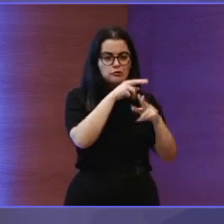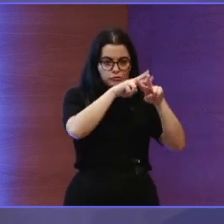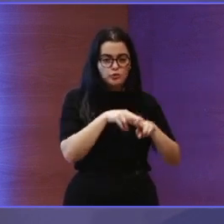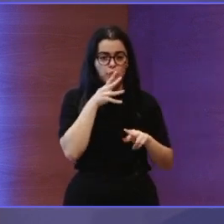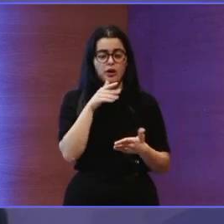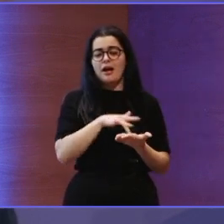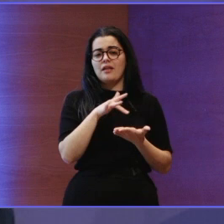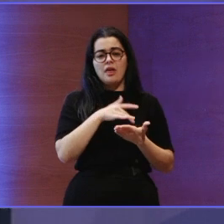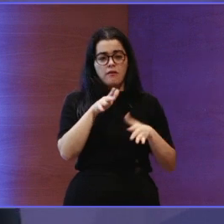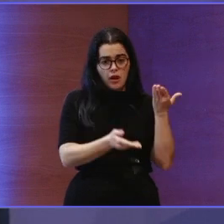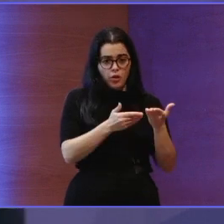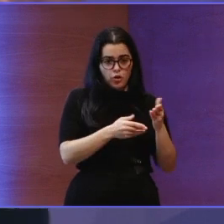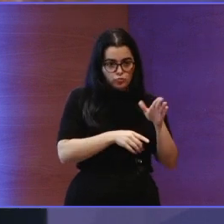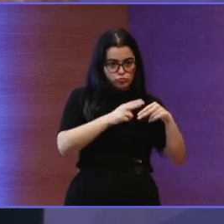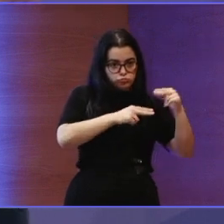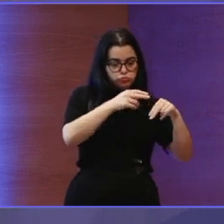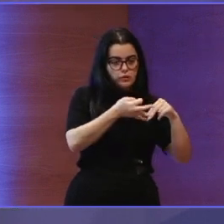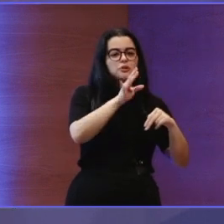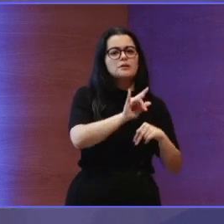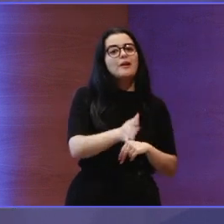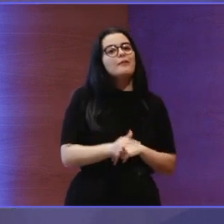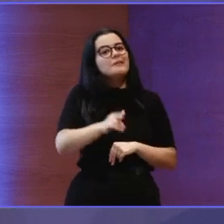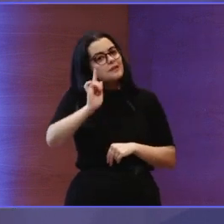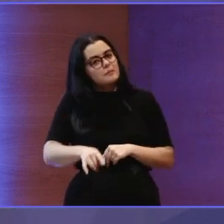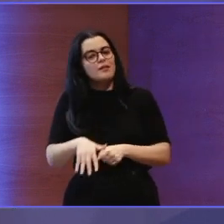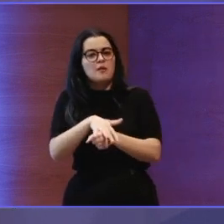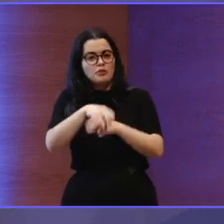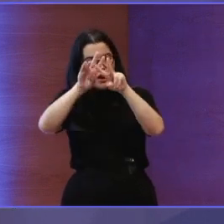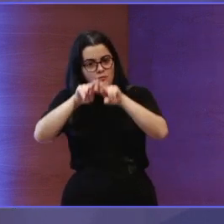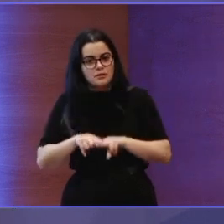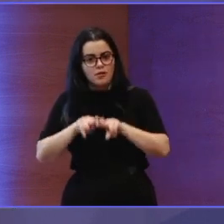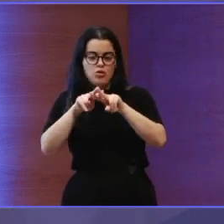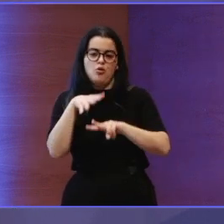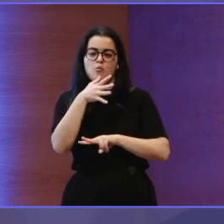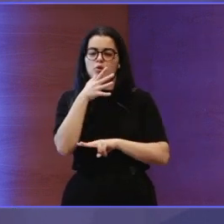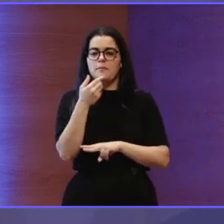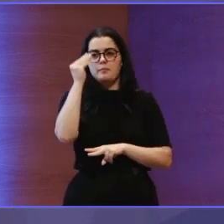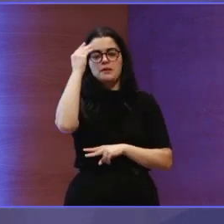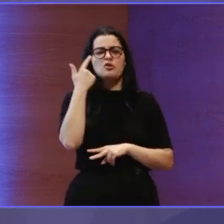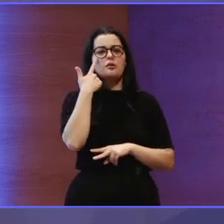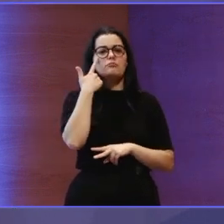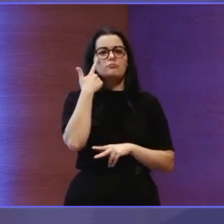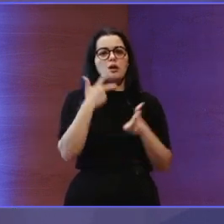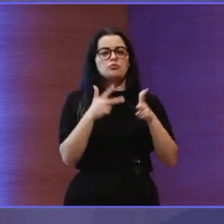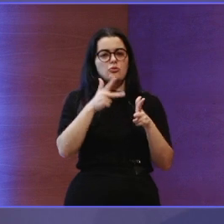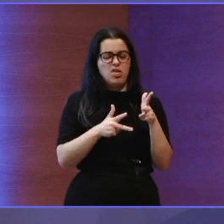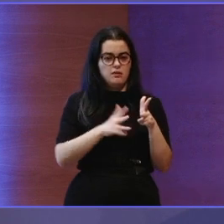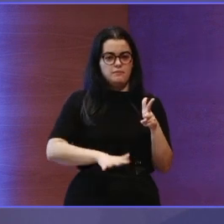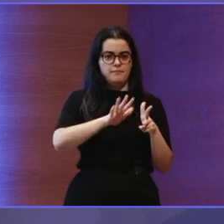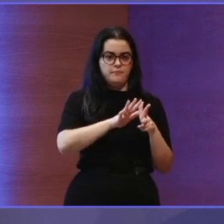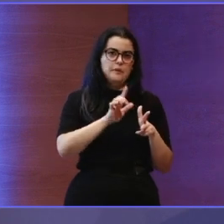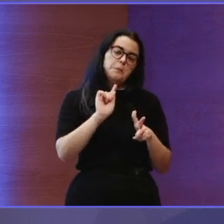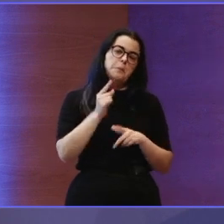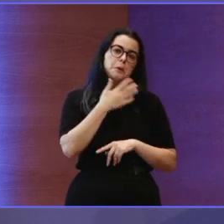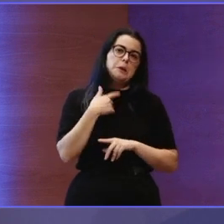evaluación pero hay que construir también una agenda de la investigación tenemos yo creo que euskadi lo primero que diría además por enmarcar también